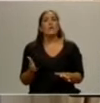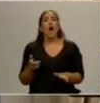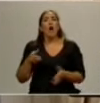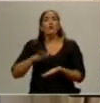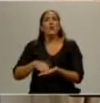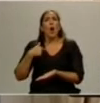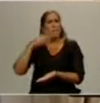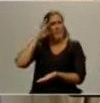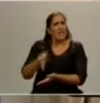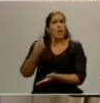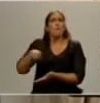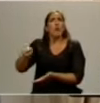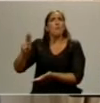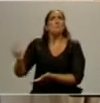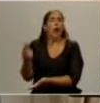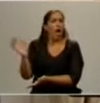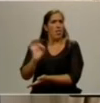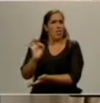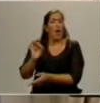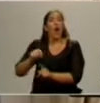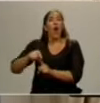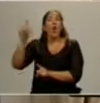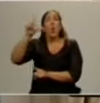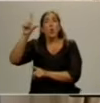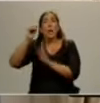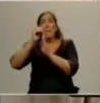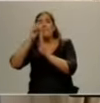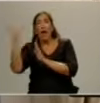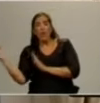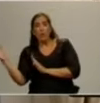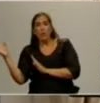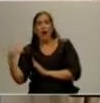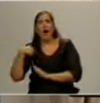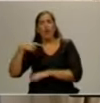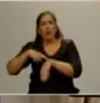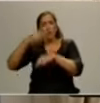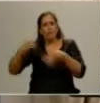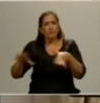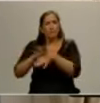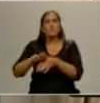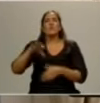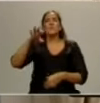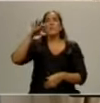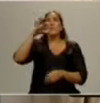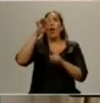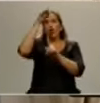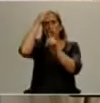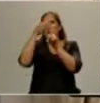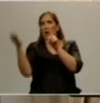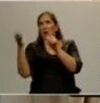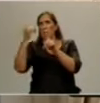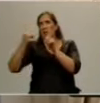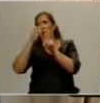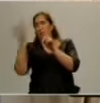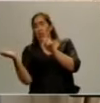no de la muerte del fiscal Nisman, el lunes a la madrugada, exactamente a las 0:30 horas, cuando se comunica